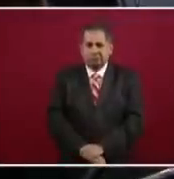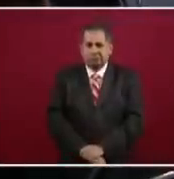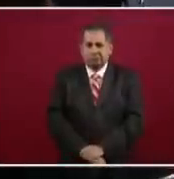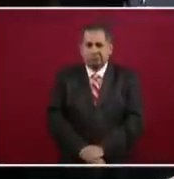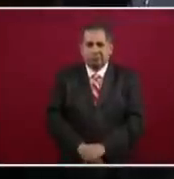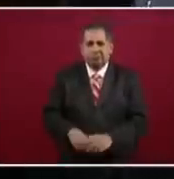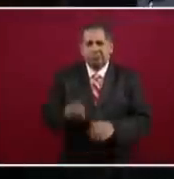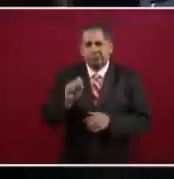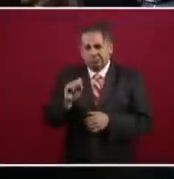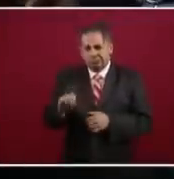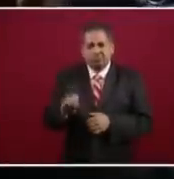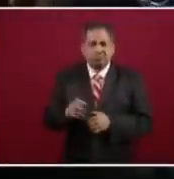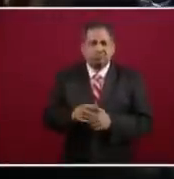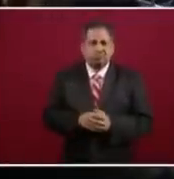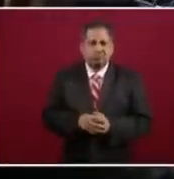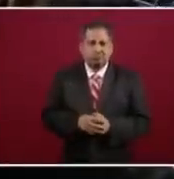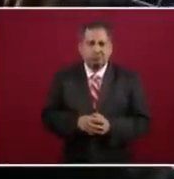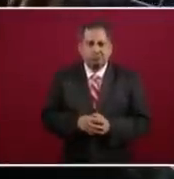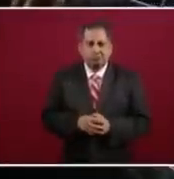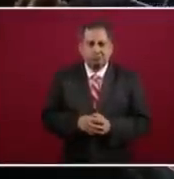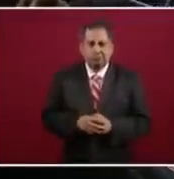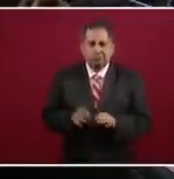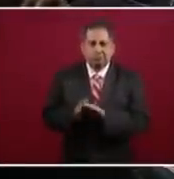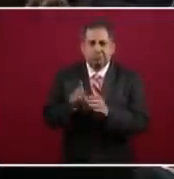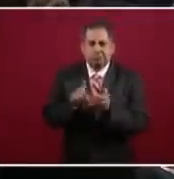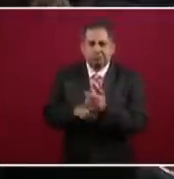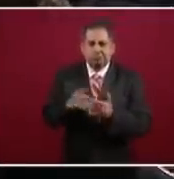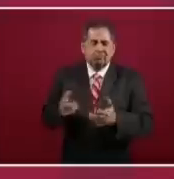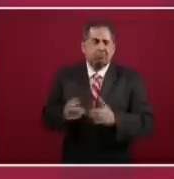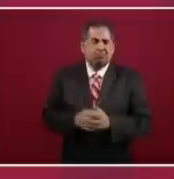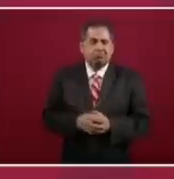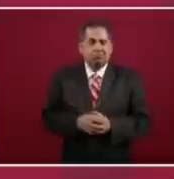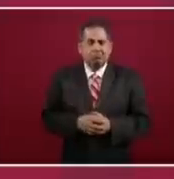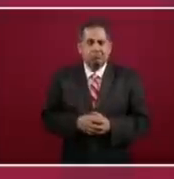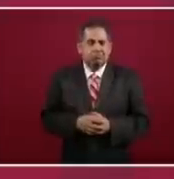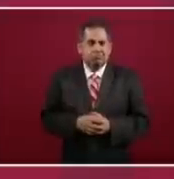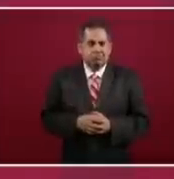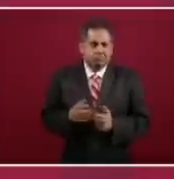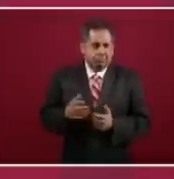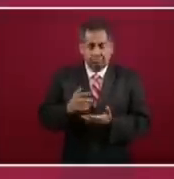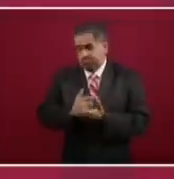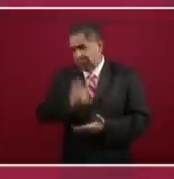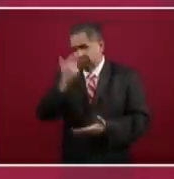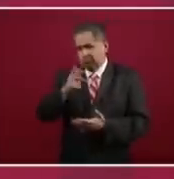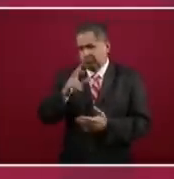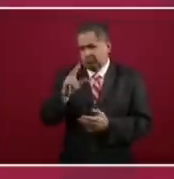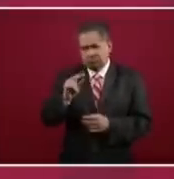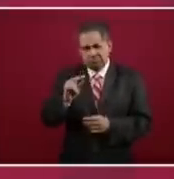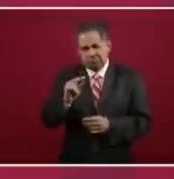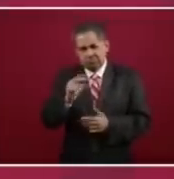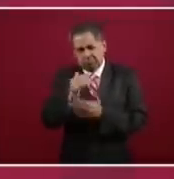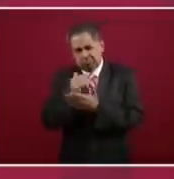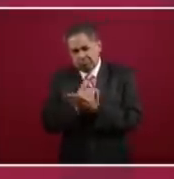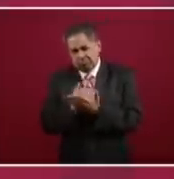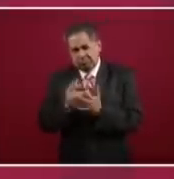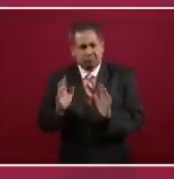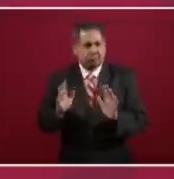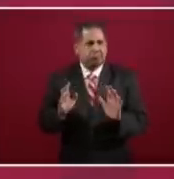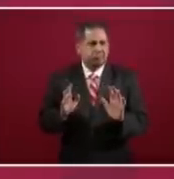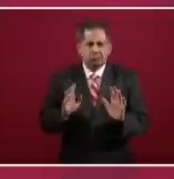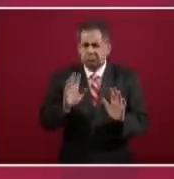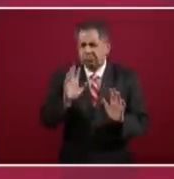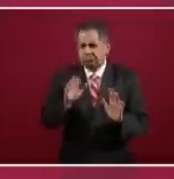sí parece que se se dio no fue tan grave y además